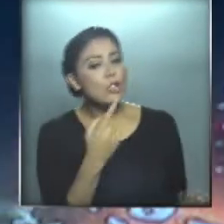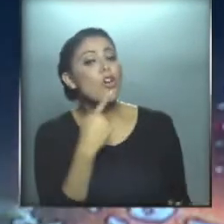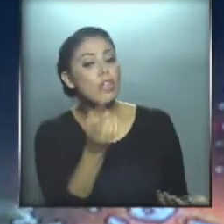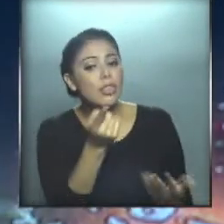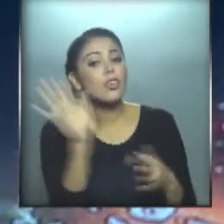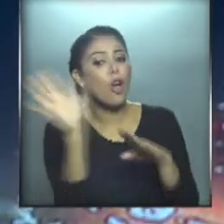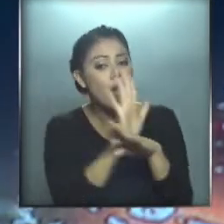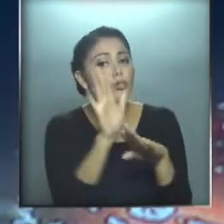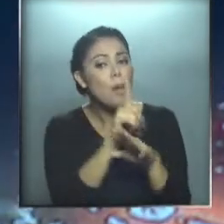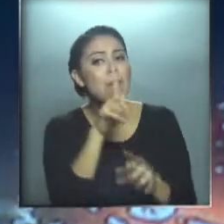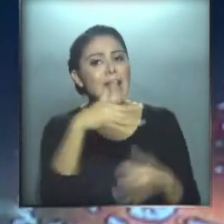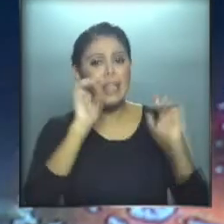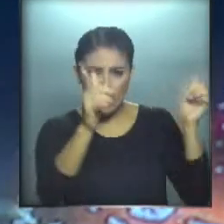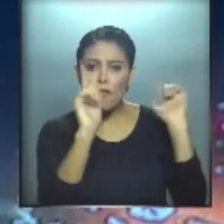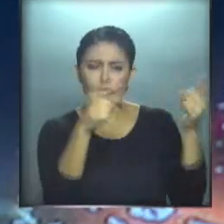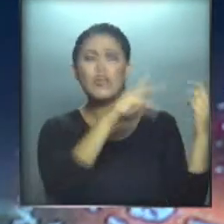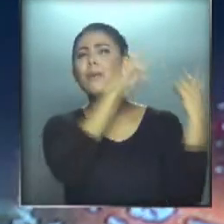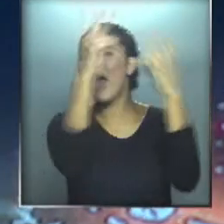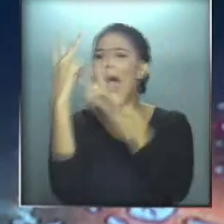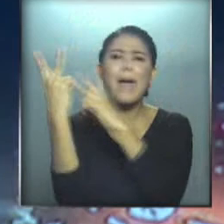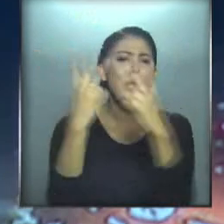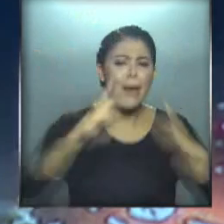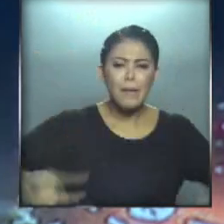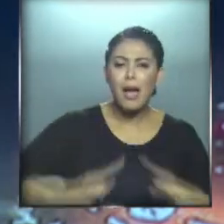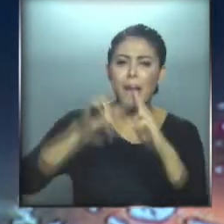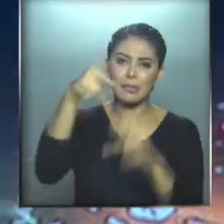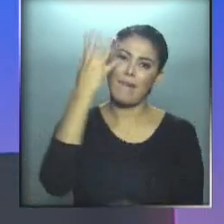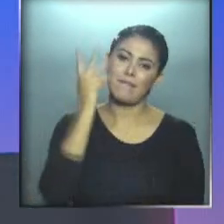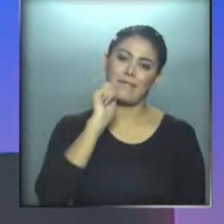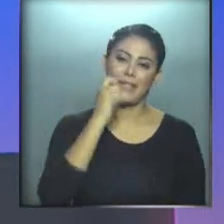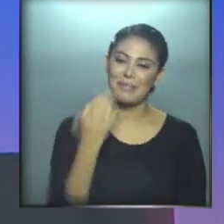protagonistas parecen ser los que más la disfrutan. Claro. Viajan por París, por la Costa Azul, la pasan bomba. Muy bien, muy bien.